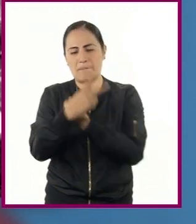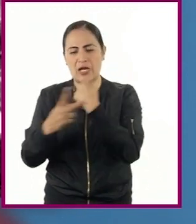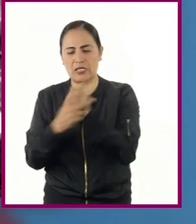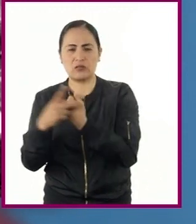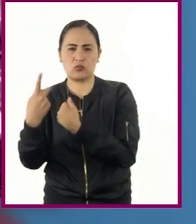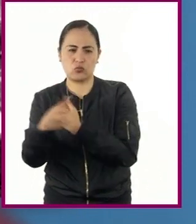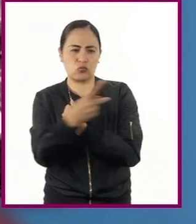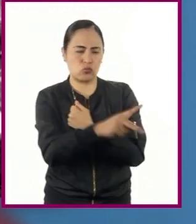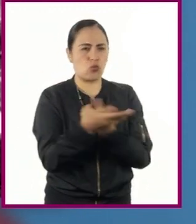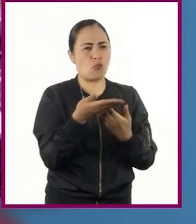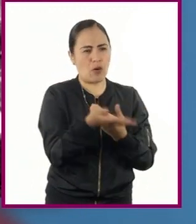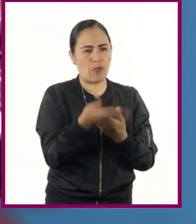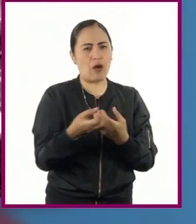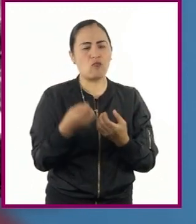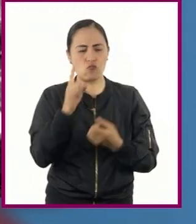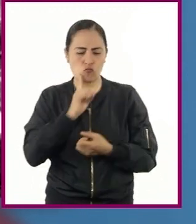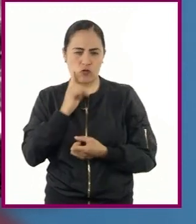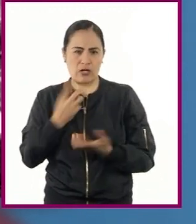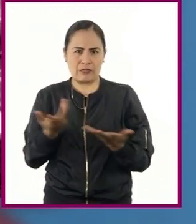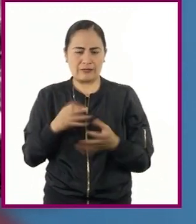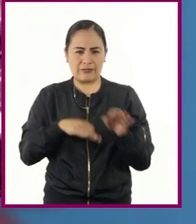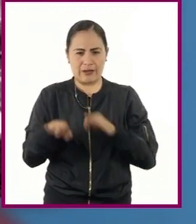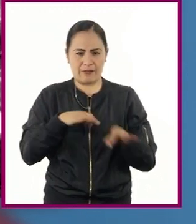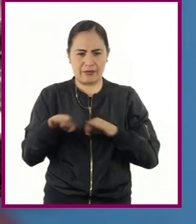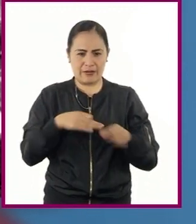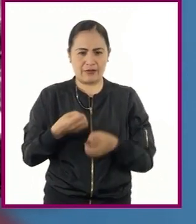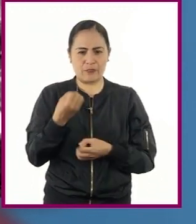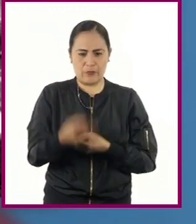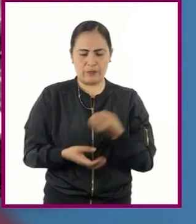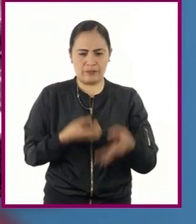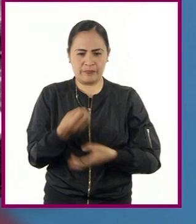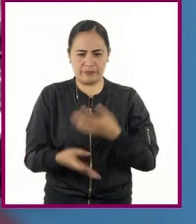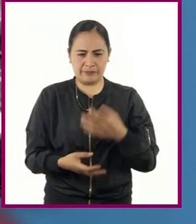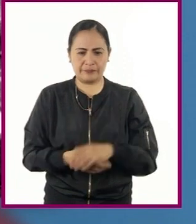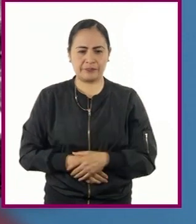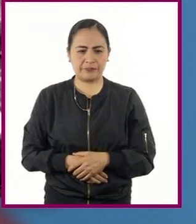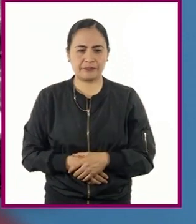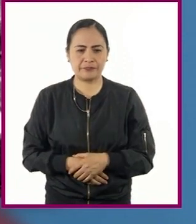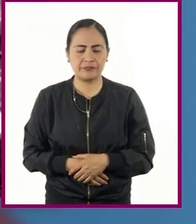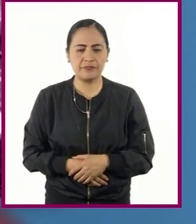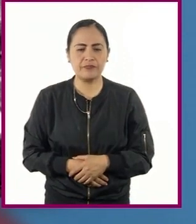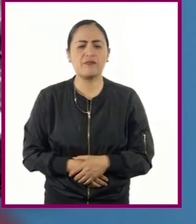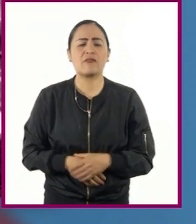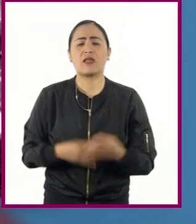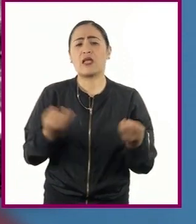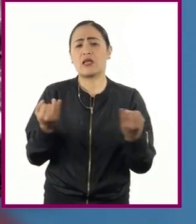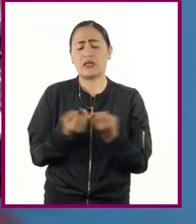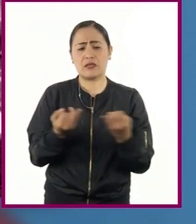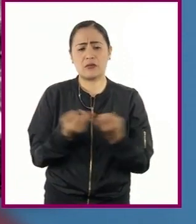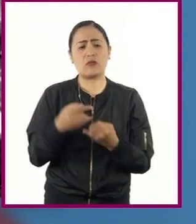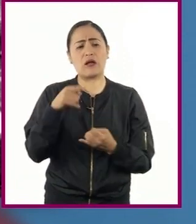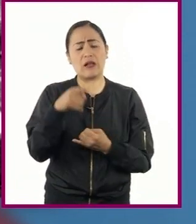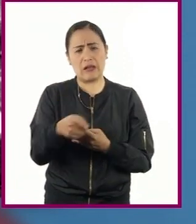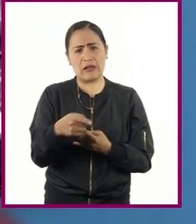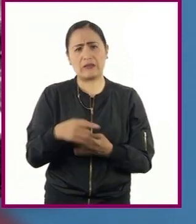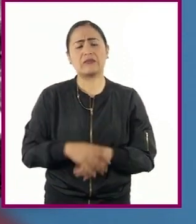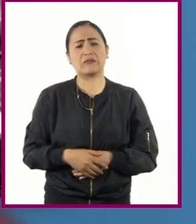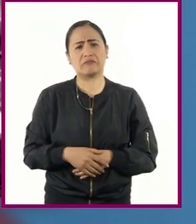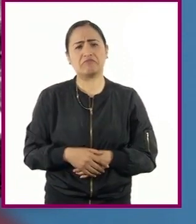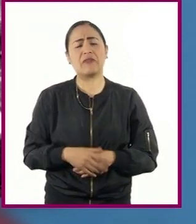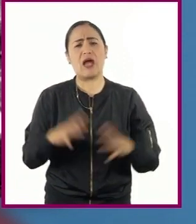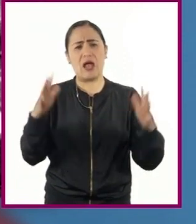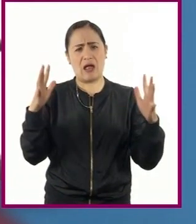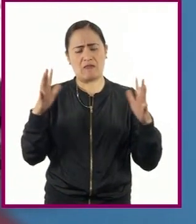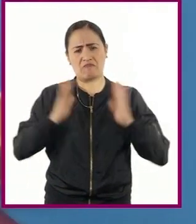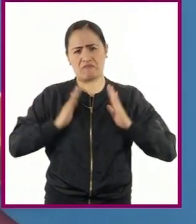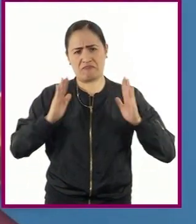países, además de producir una parte importante de los productos y bienes que servían para sostener a los